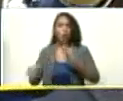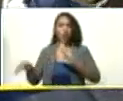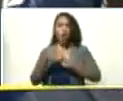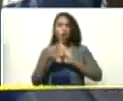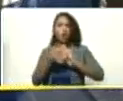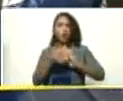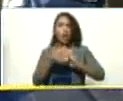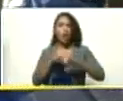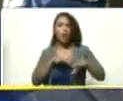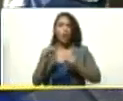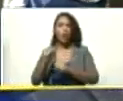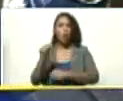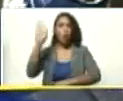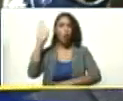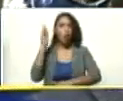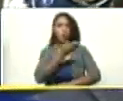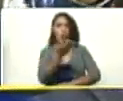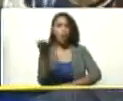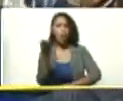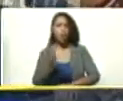colonialismo. ¿Lo juran ustedes?